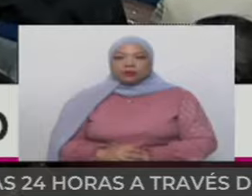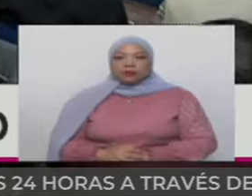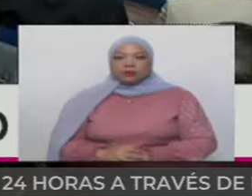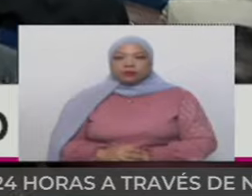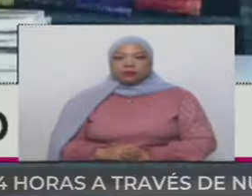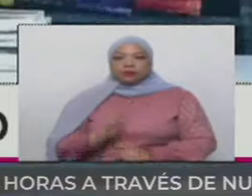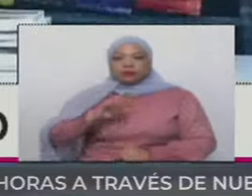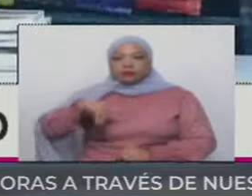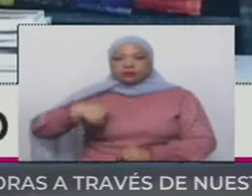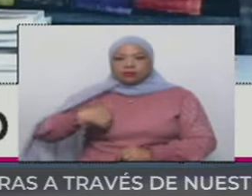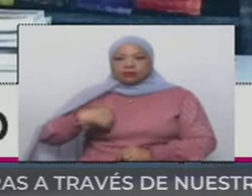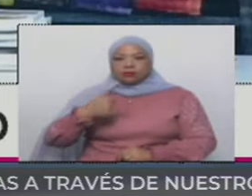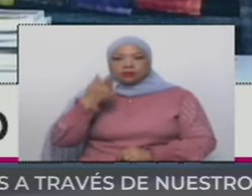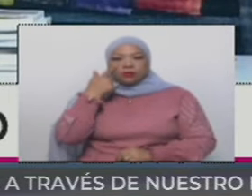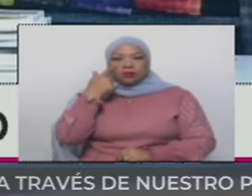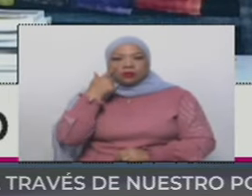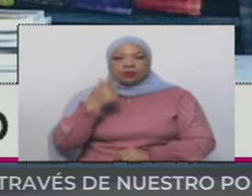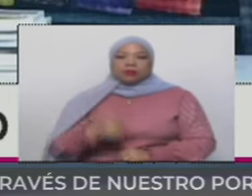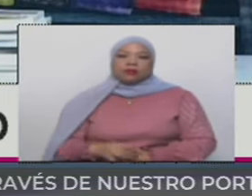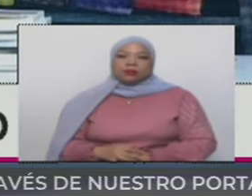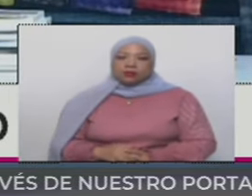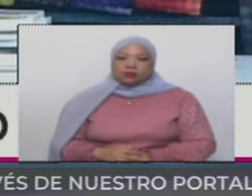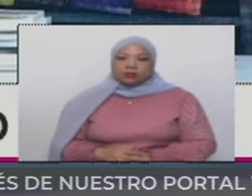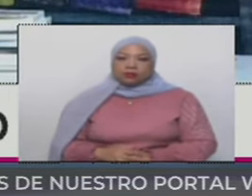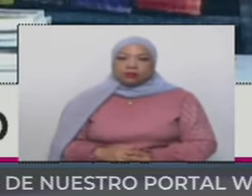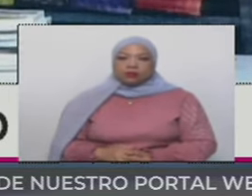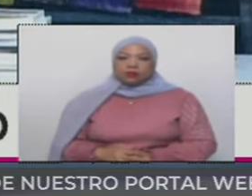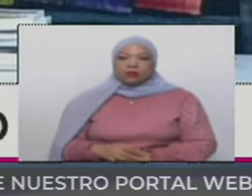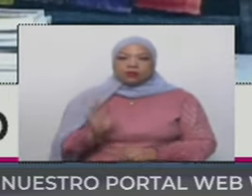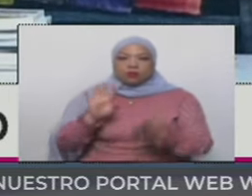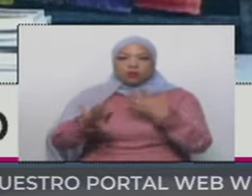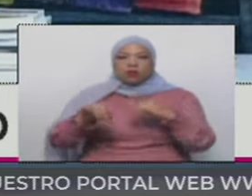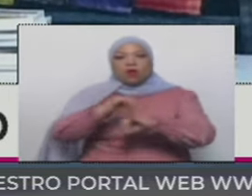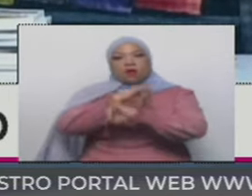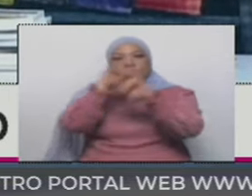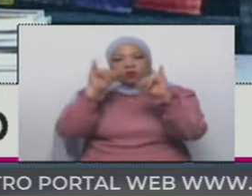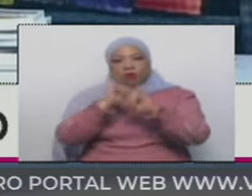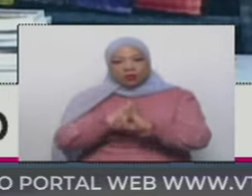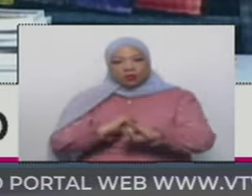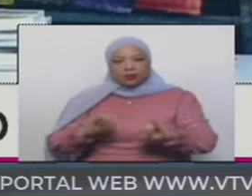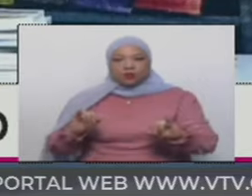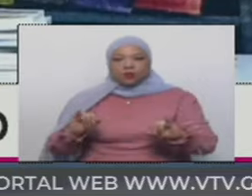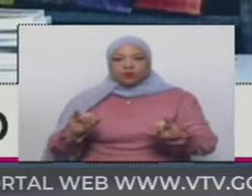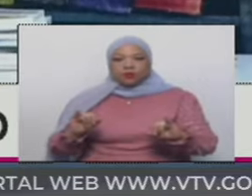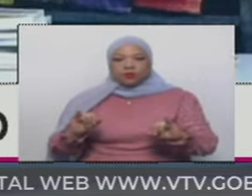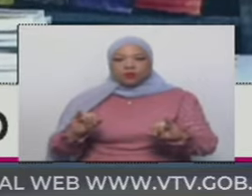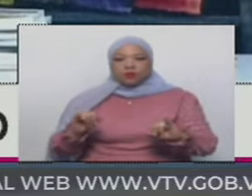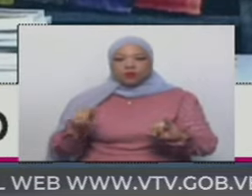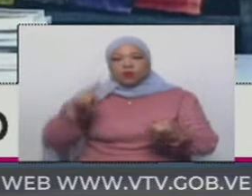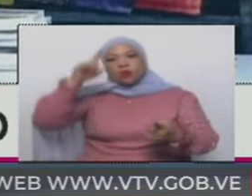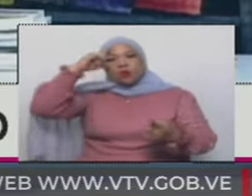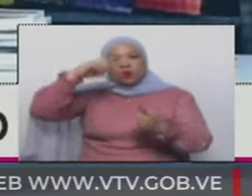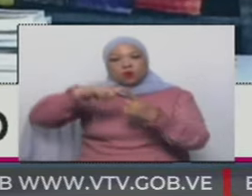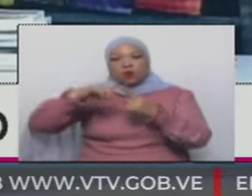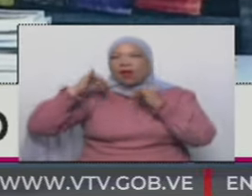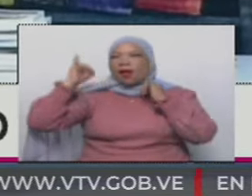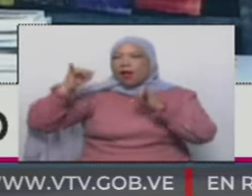Porque nosotros tenemos que estar en celebración y felicidad, en rumba